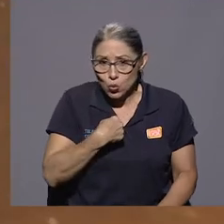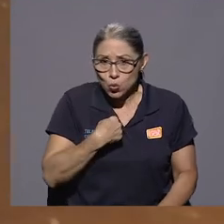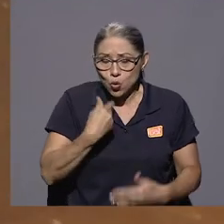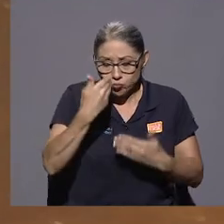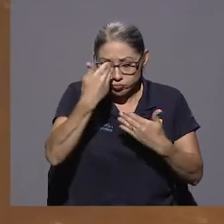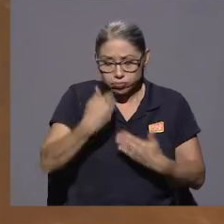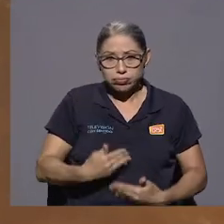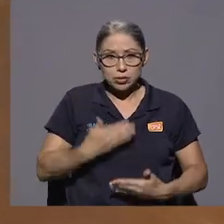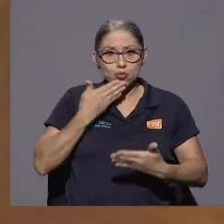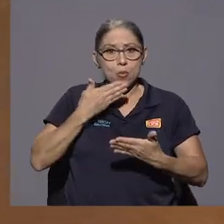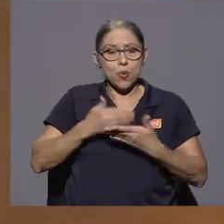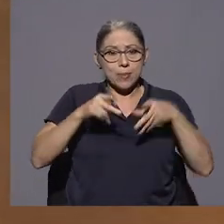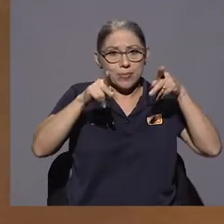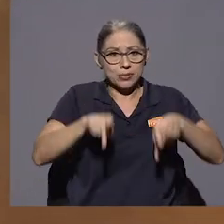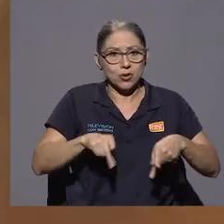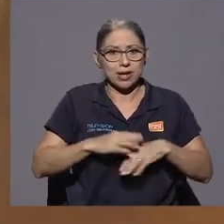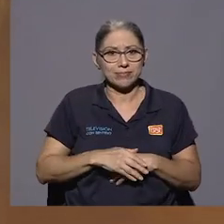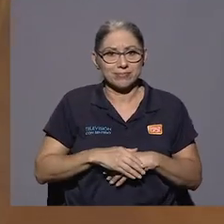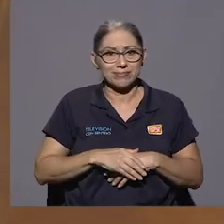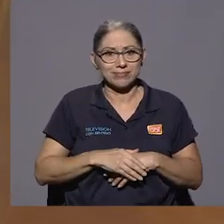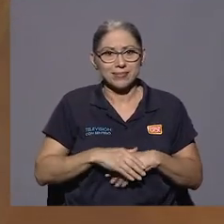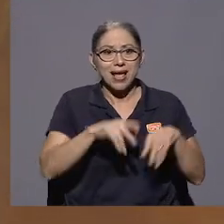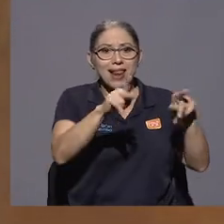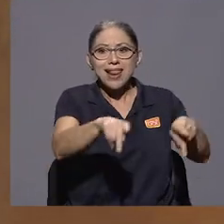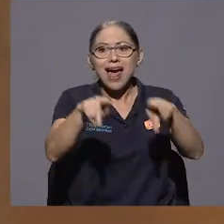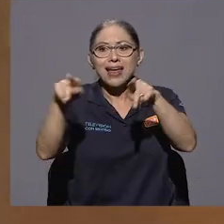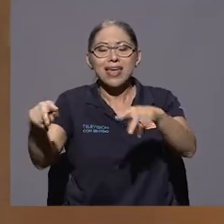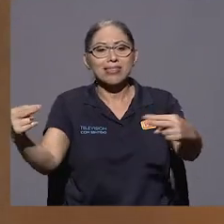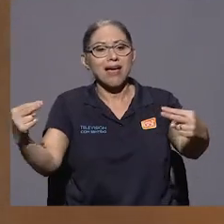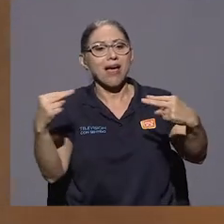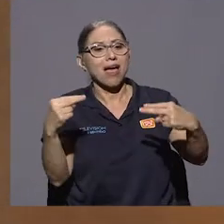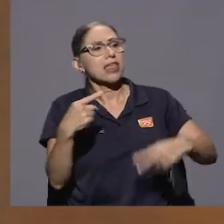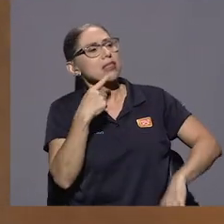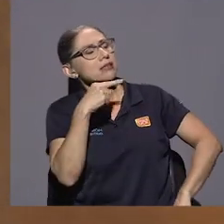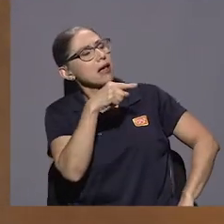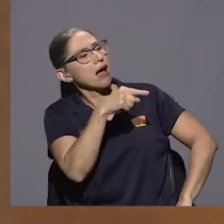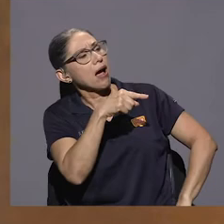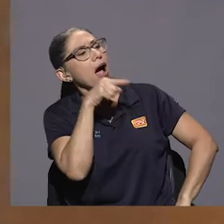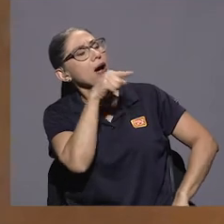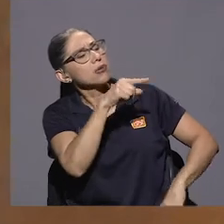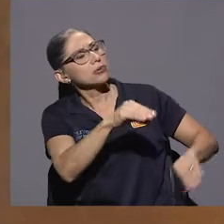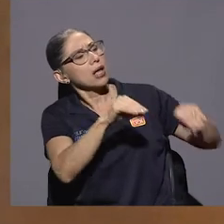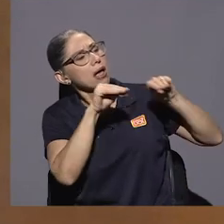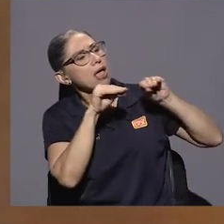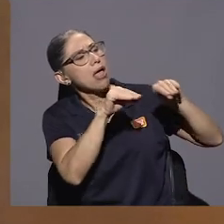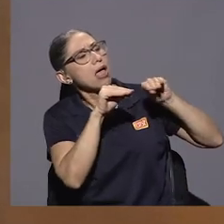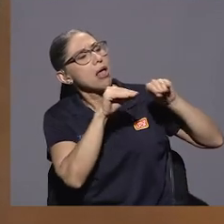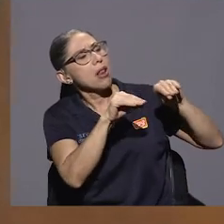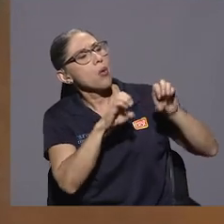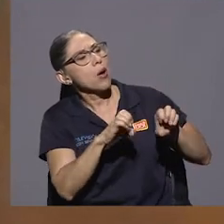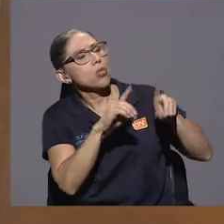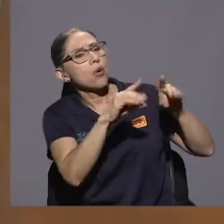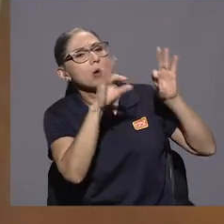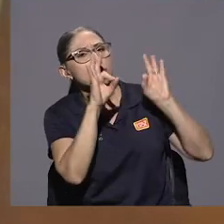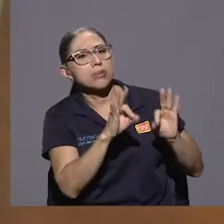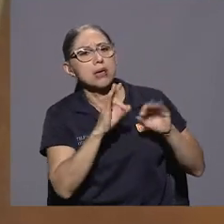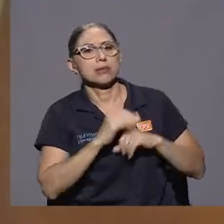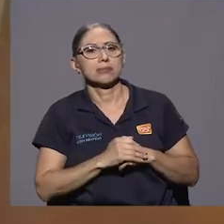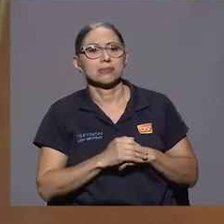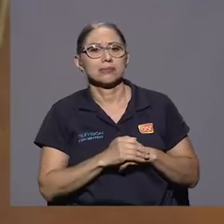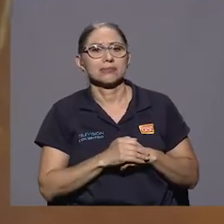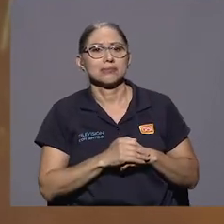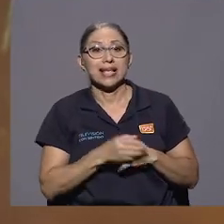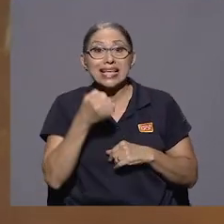buena persona, lo que la gente suele decir es, a usted lo educaron bien. Y si alguien te educa